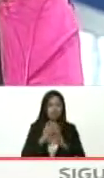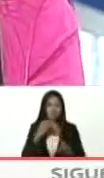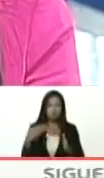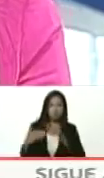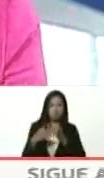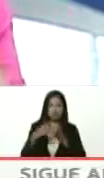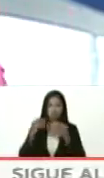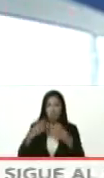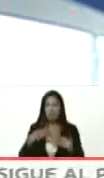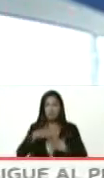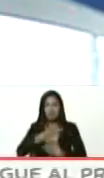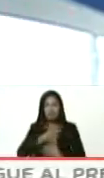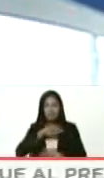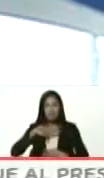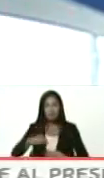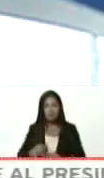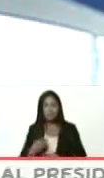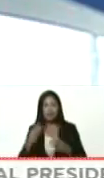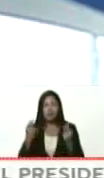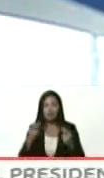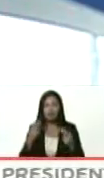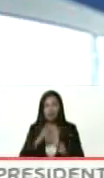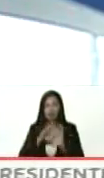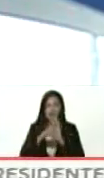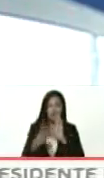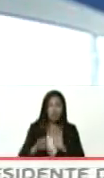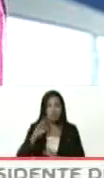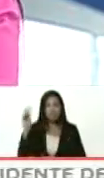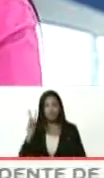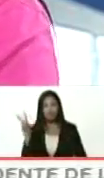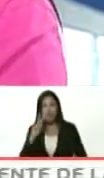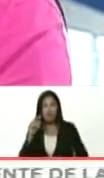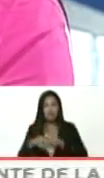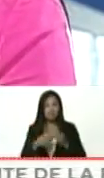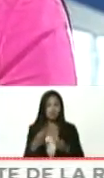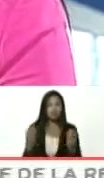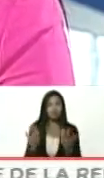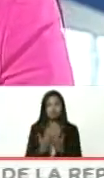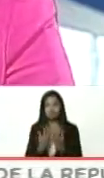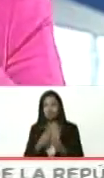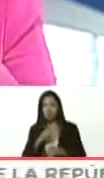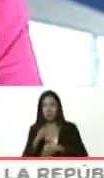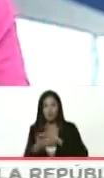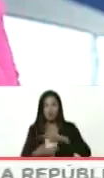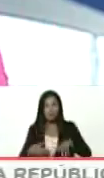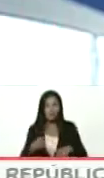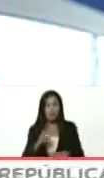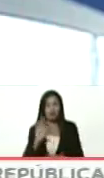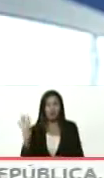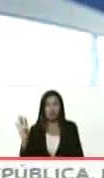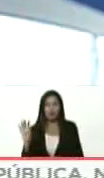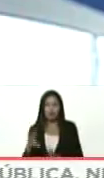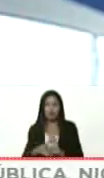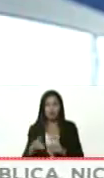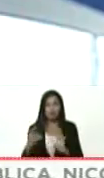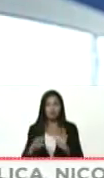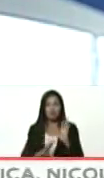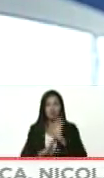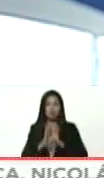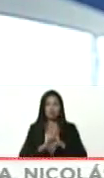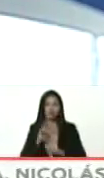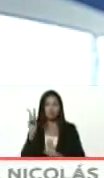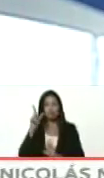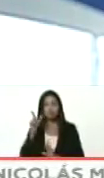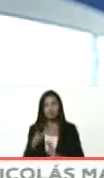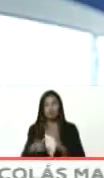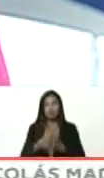los intereses, los activos y los derechos de Venezuela, afectando a todo nuestro pueblo, afectando el derecho al desarrollo de los venezolanos y